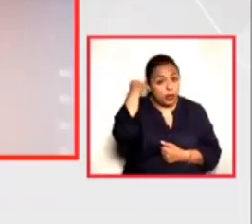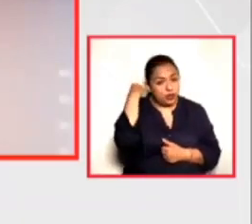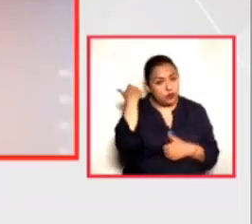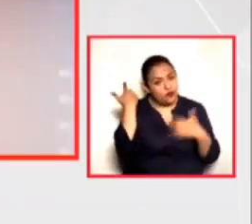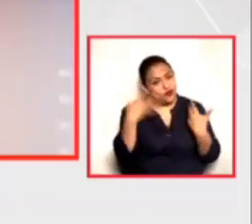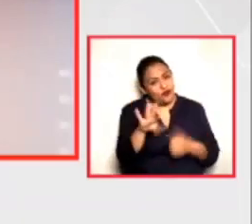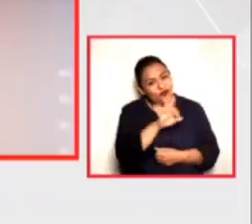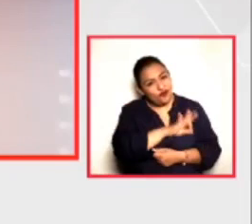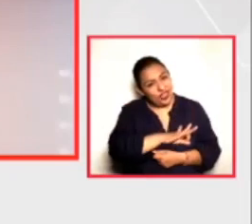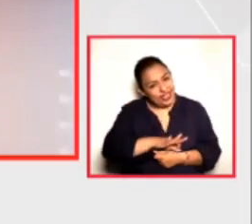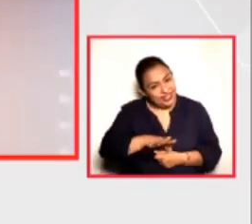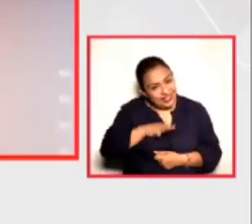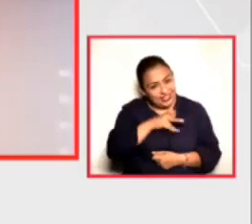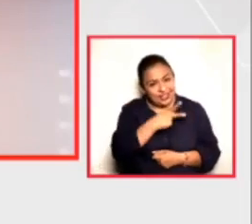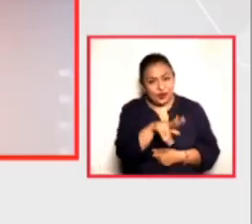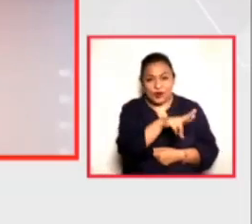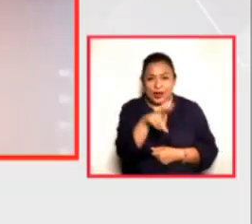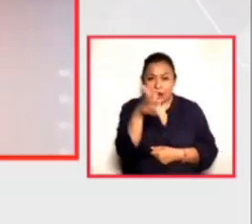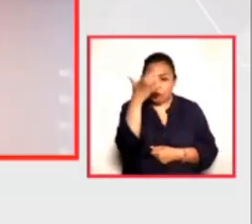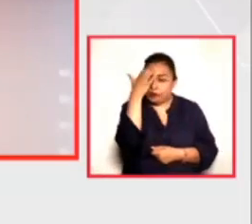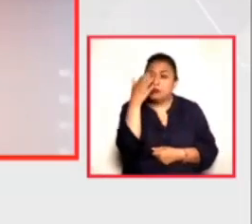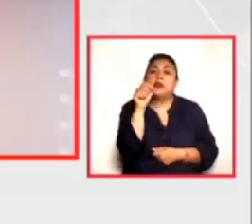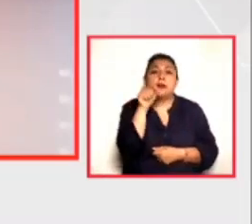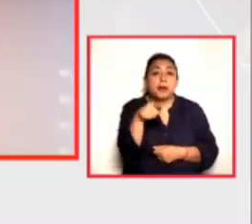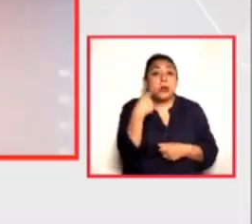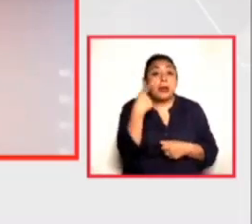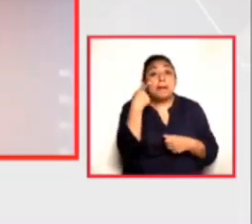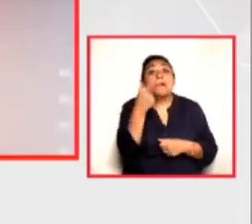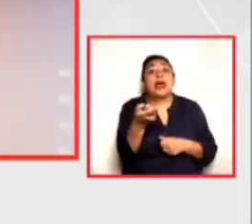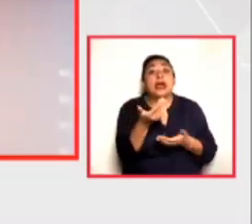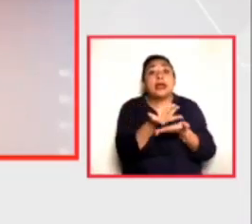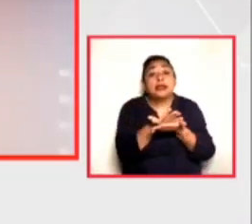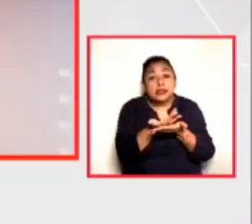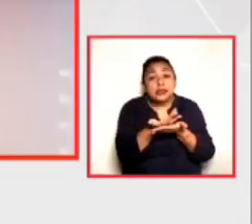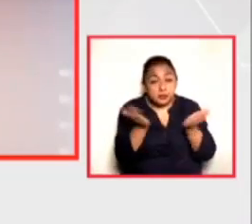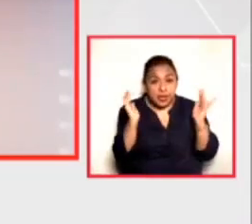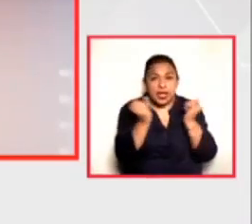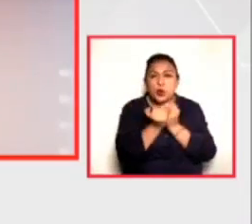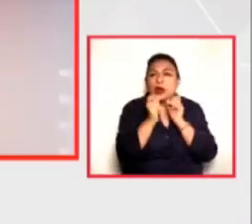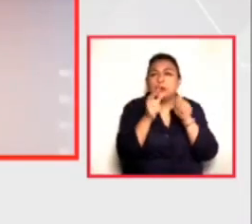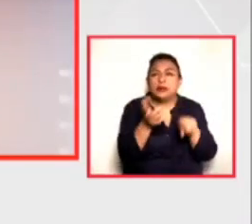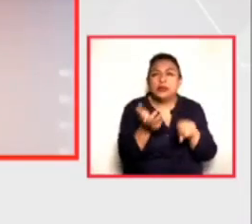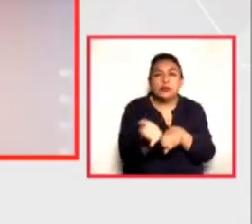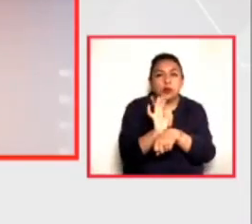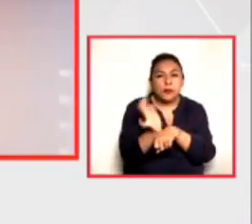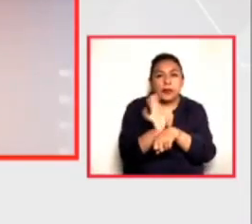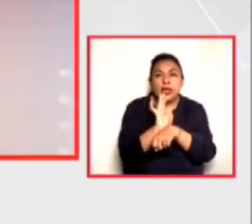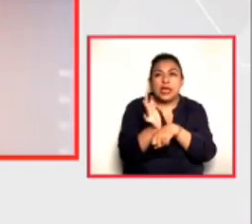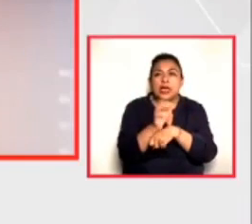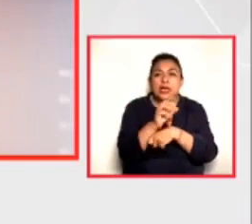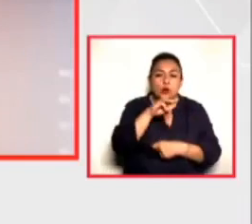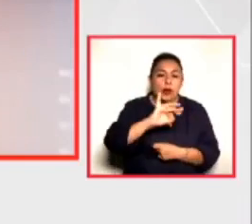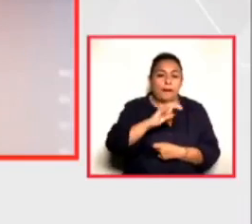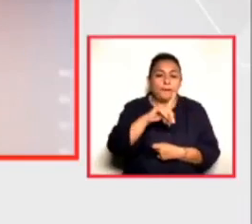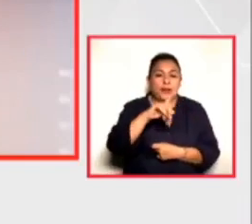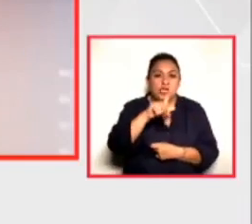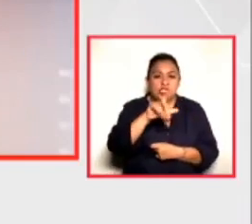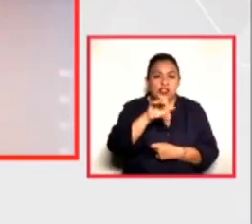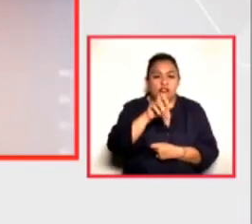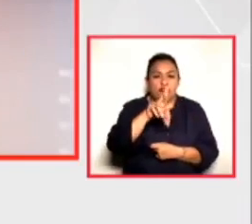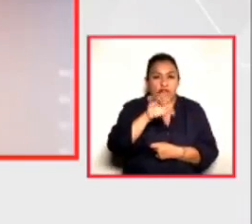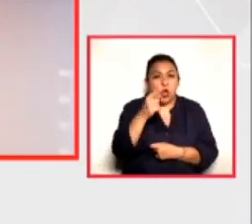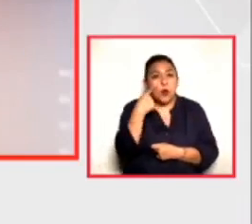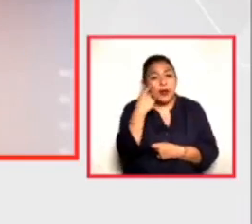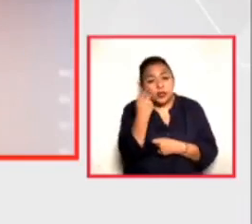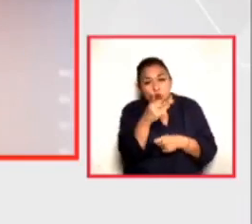por este reconocimiento, y estaremos también muy al pendiente, así como la película de Michel Franco, pues del estudio que resulte a lo